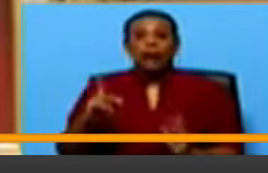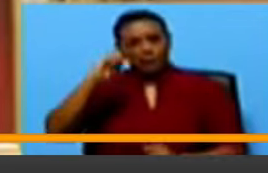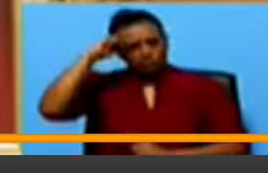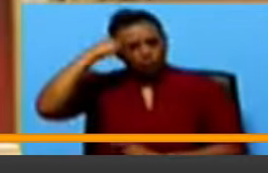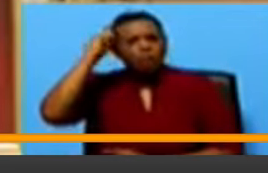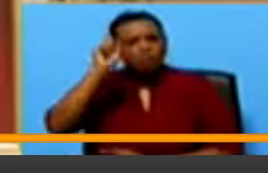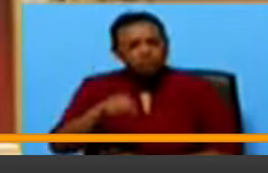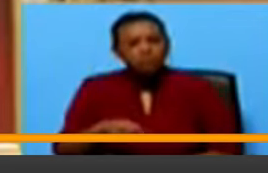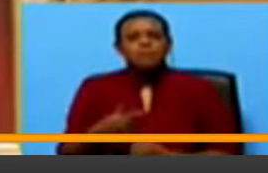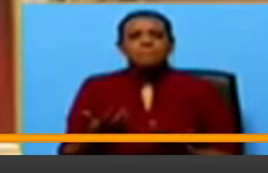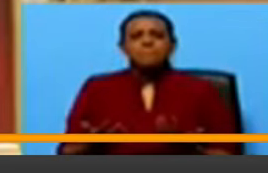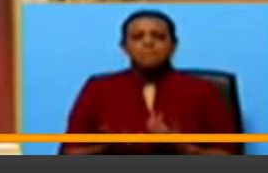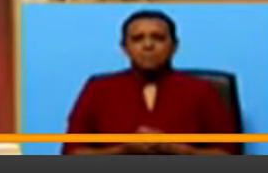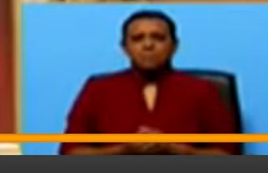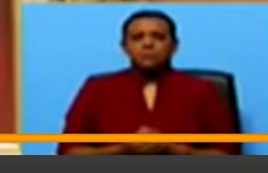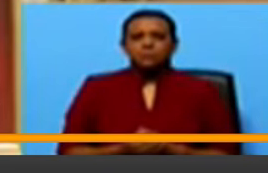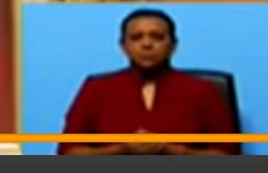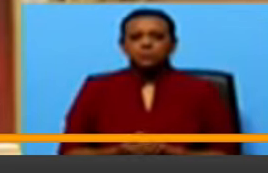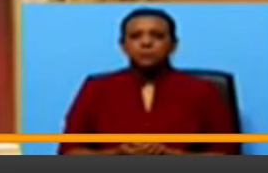recordábamos,